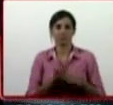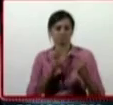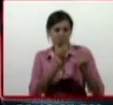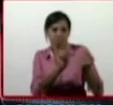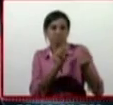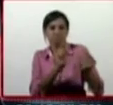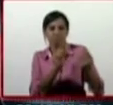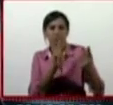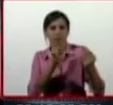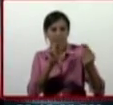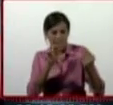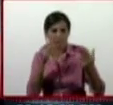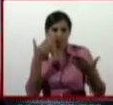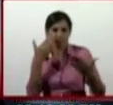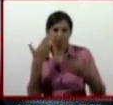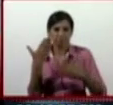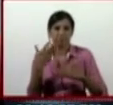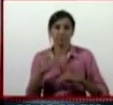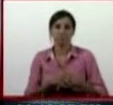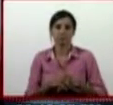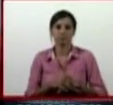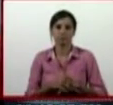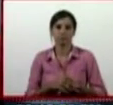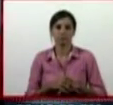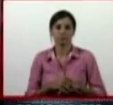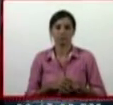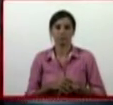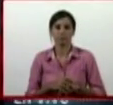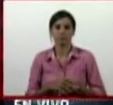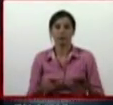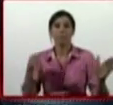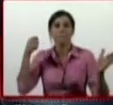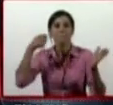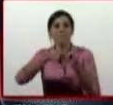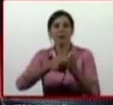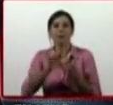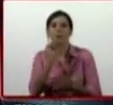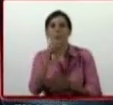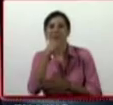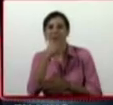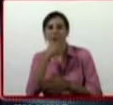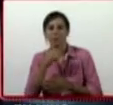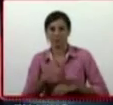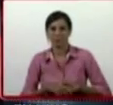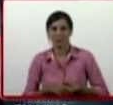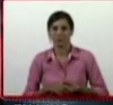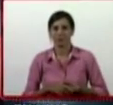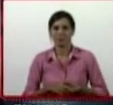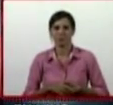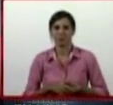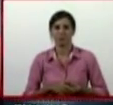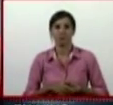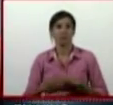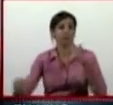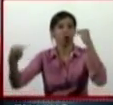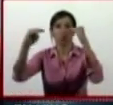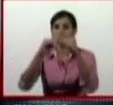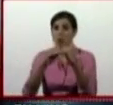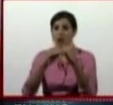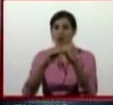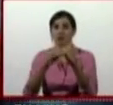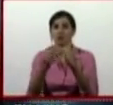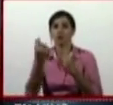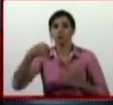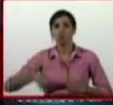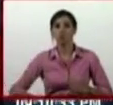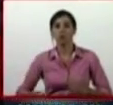Cuando discutimos llevar las pensiones de nuestros viejitos al mismo tamaño del salario mínimo